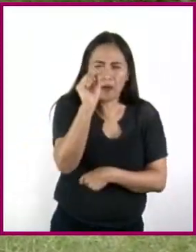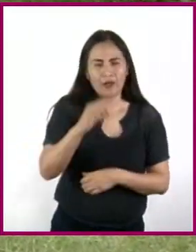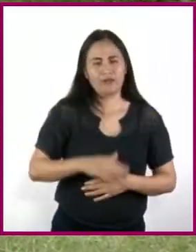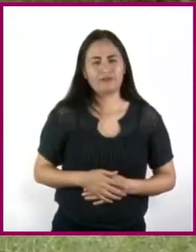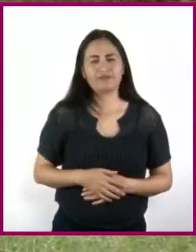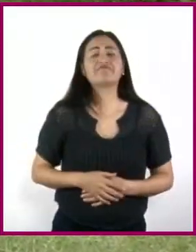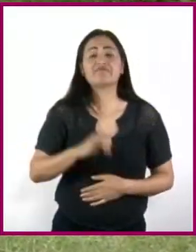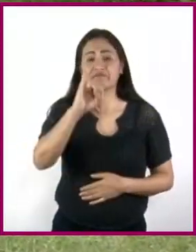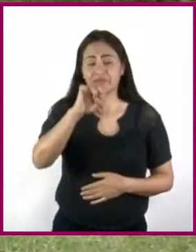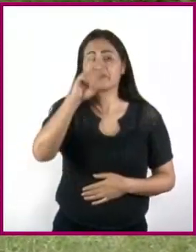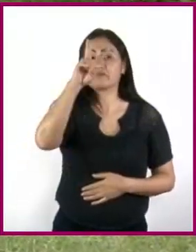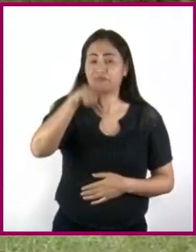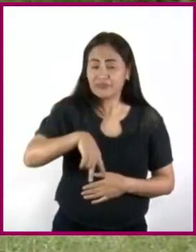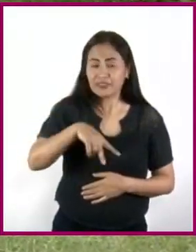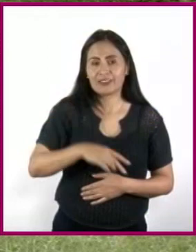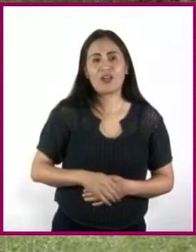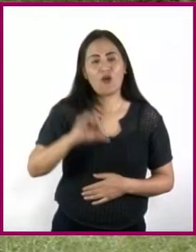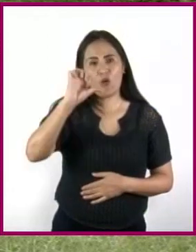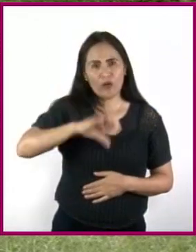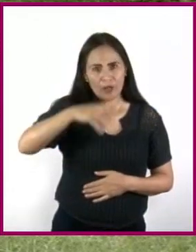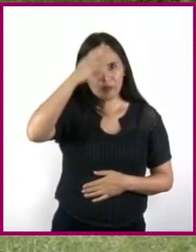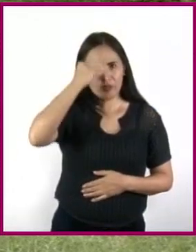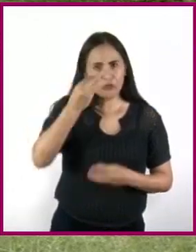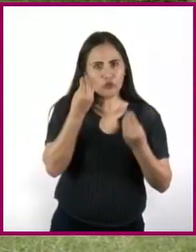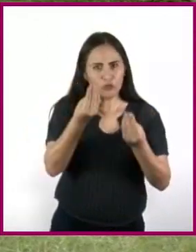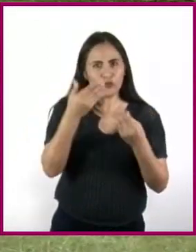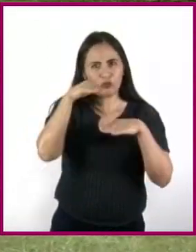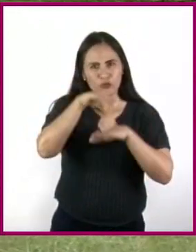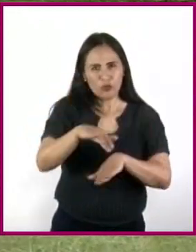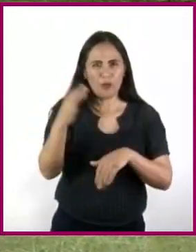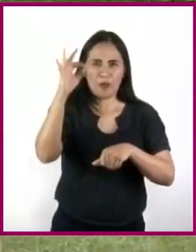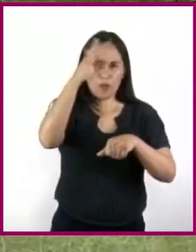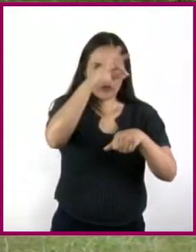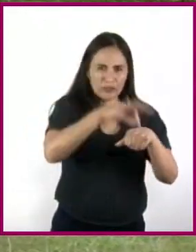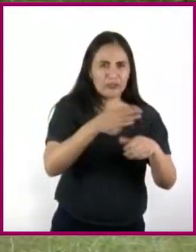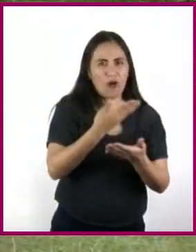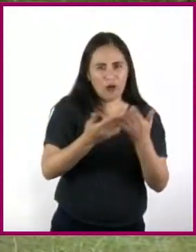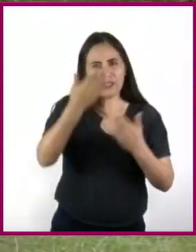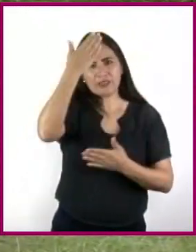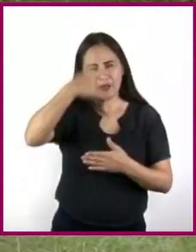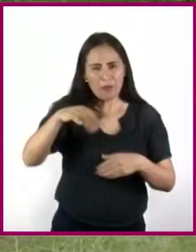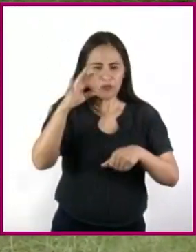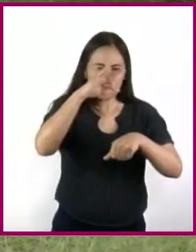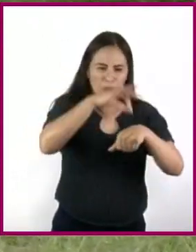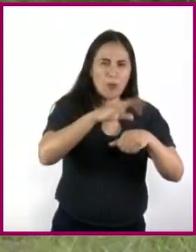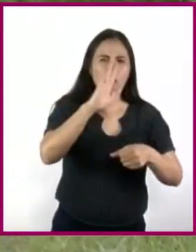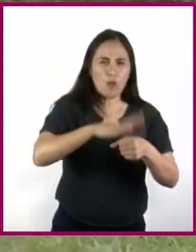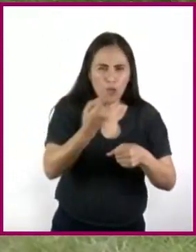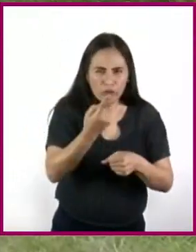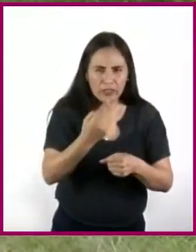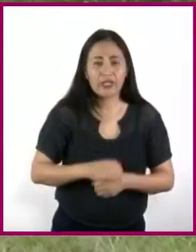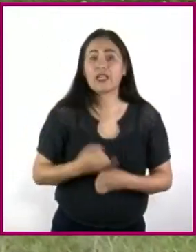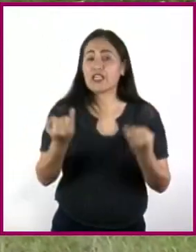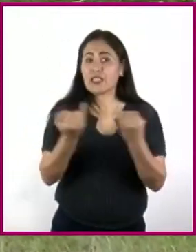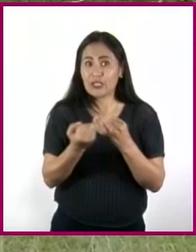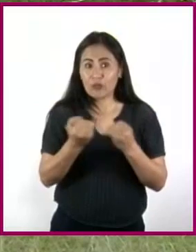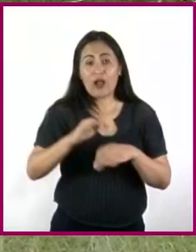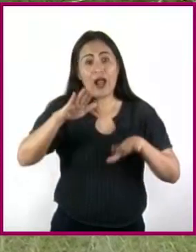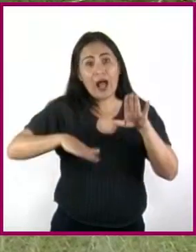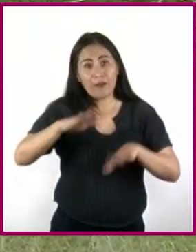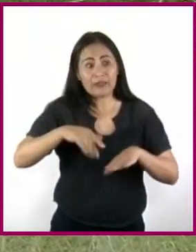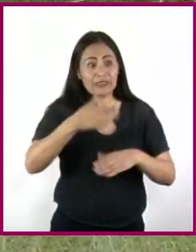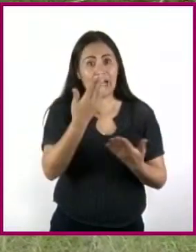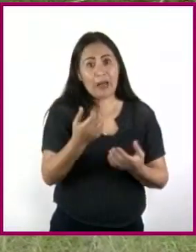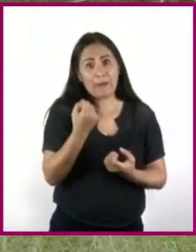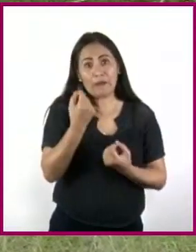verdad, aprendimos muchísimo de los mosquitos. Ahora sabemos por qué nos pican y no solo eso, por qué persiguen con tanta insistencia